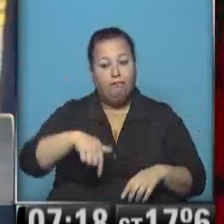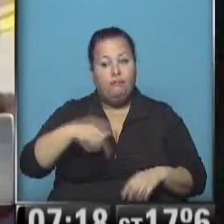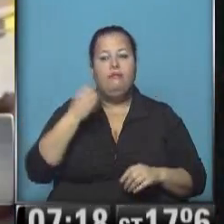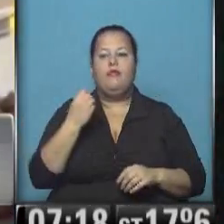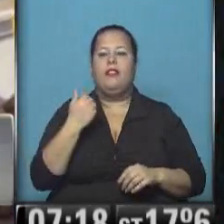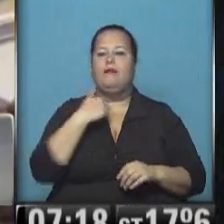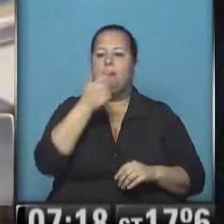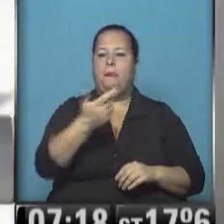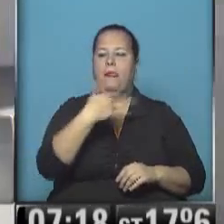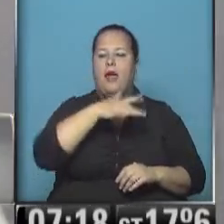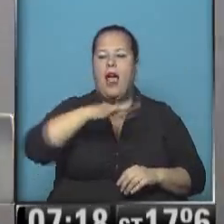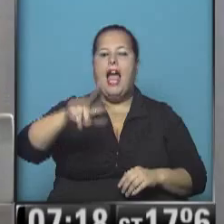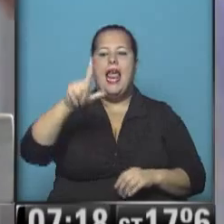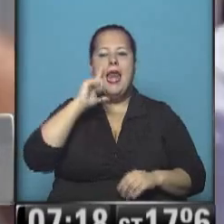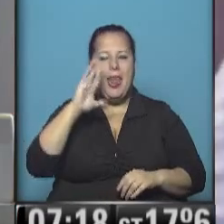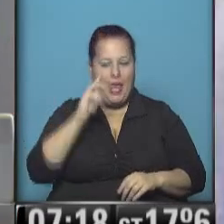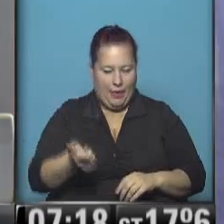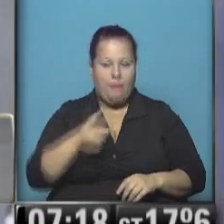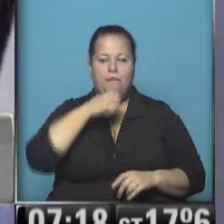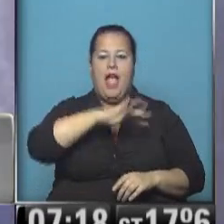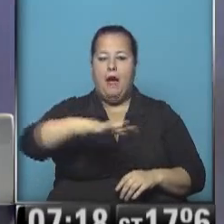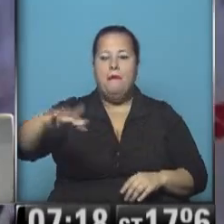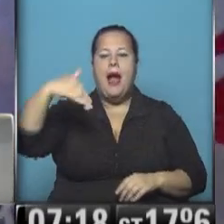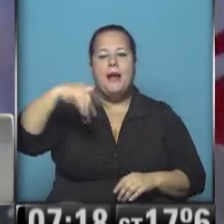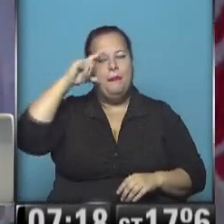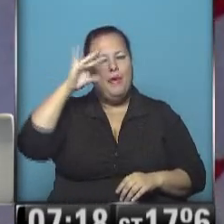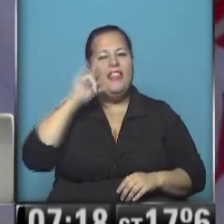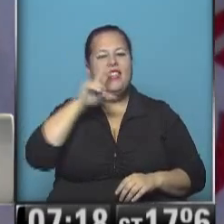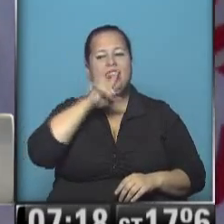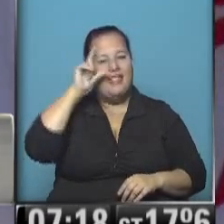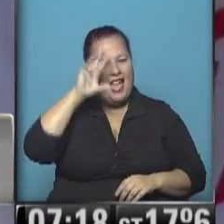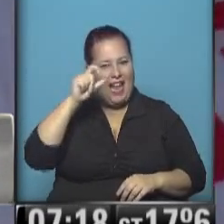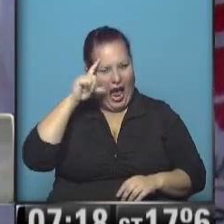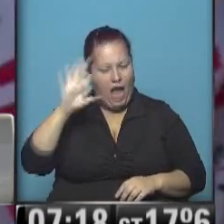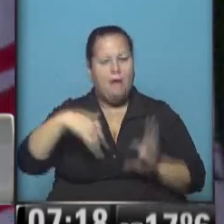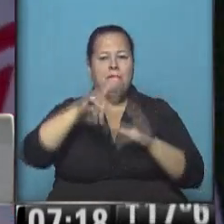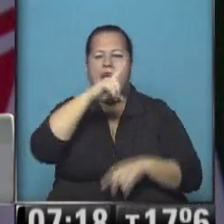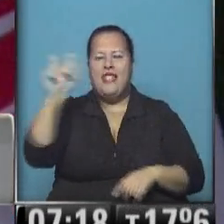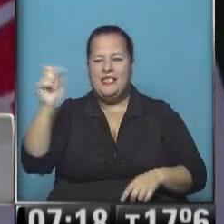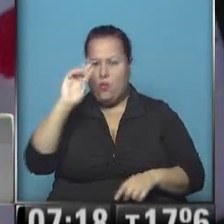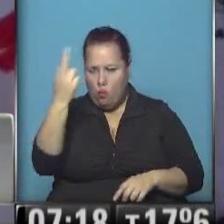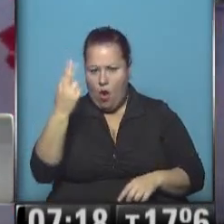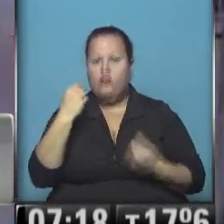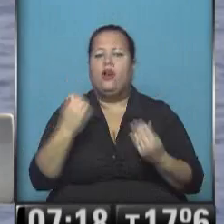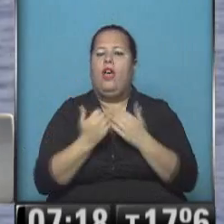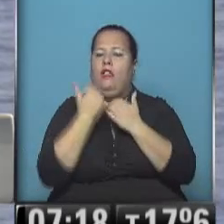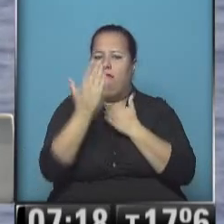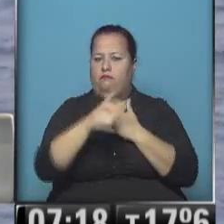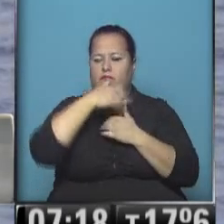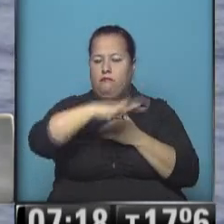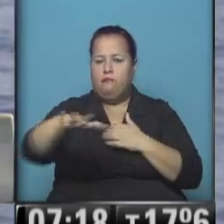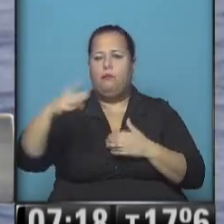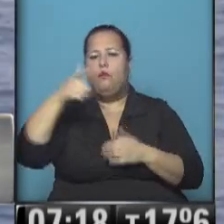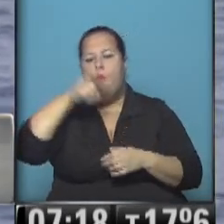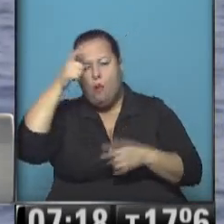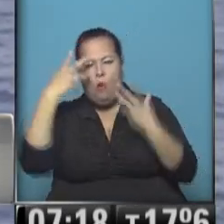vamos frente a las costas de Libia. Así es, estamos en el Mediterráneo, cientos de víctimas fatales. Hablamos de lo ocurrido ayer frente a esas costas donde rescatistas